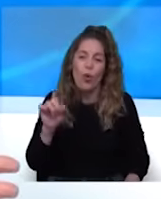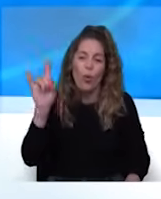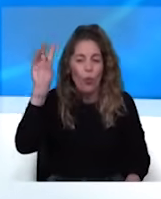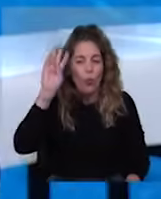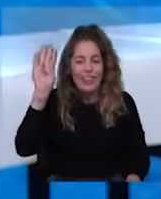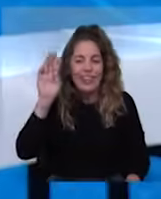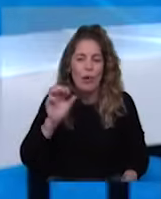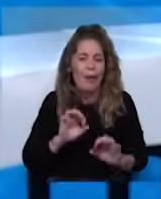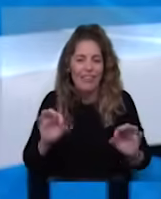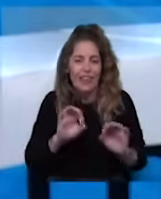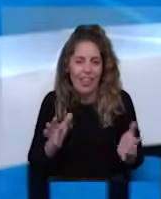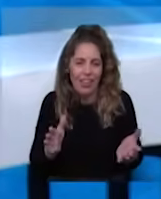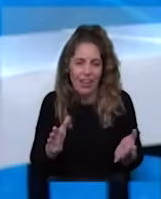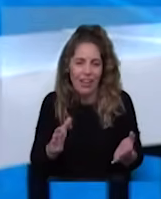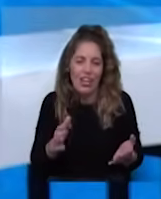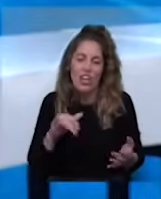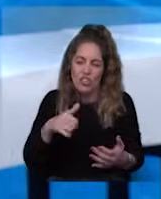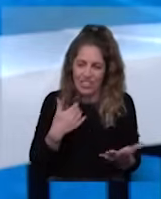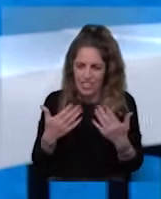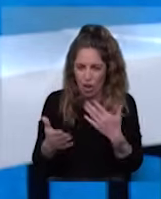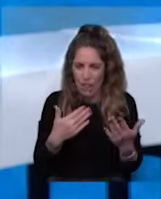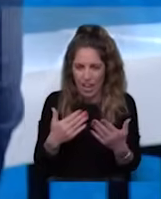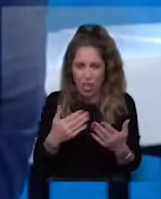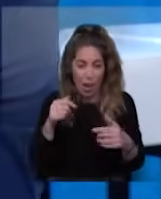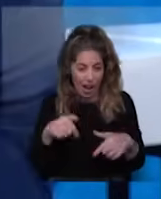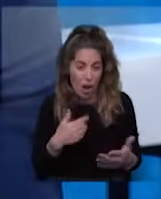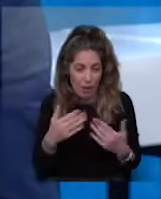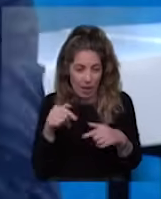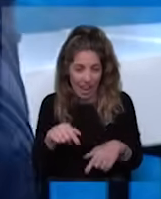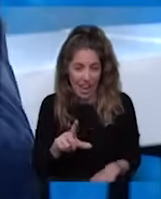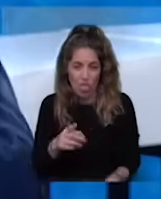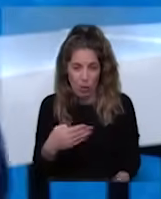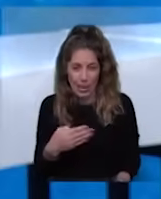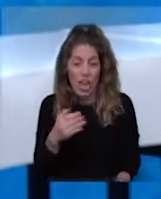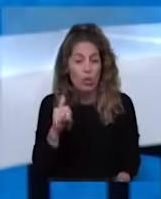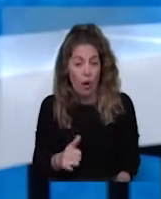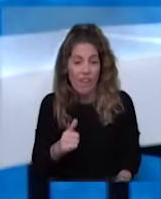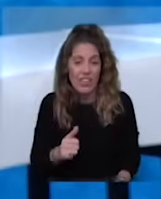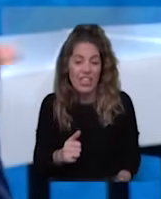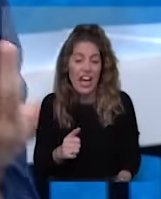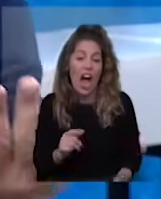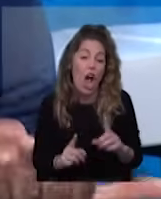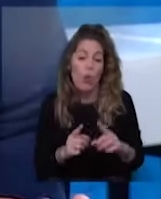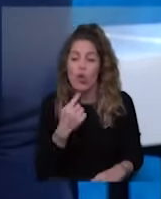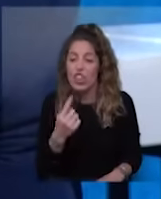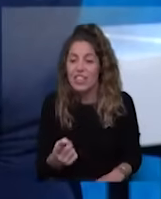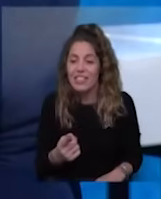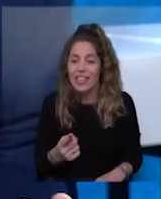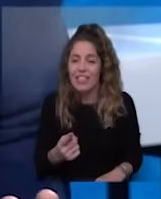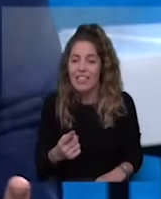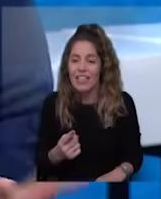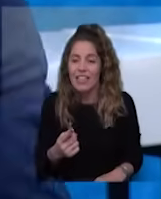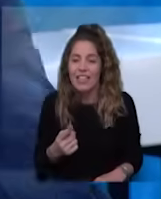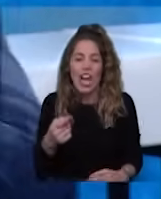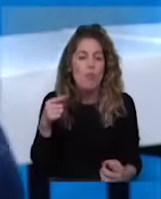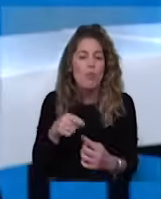nada pas nada buen ahora todavía esto yo sé que lo he hablado contigo lo he hablado acá mismo en lado B todavía está presente ha algunos que apuntan a la tolerancia cero